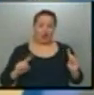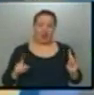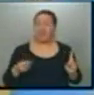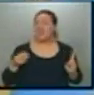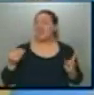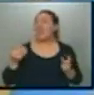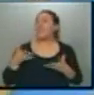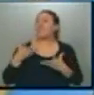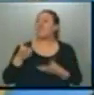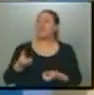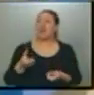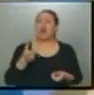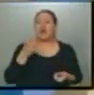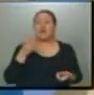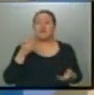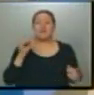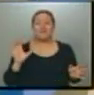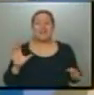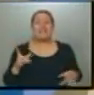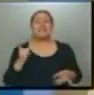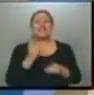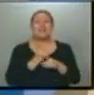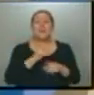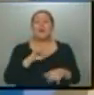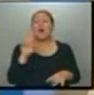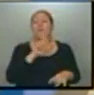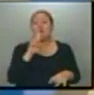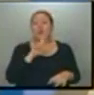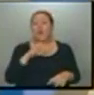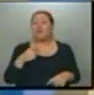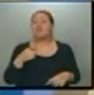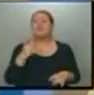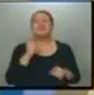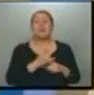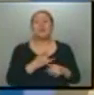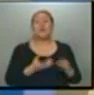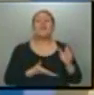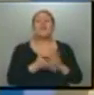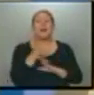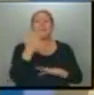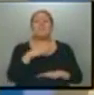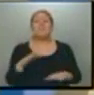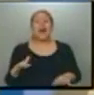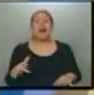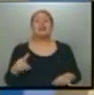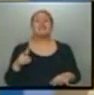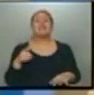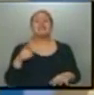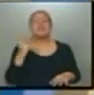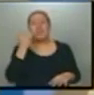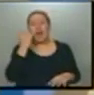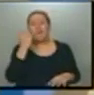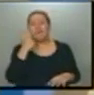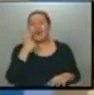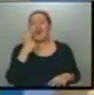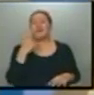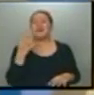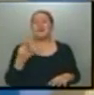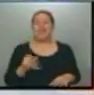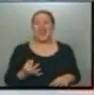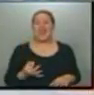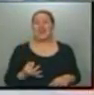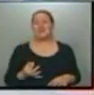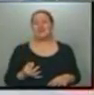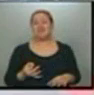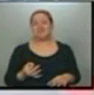que los hombres casados están probados. Y los miran más. Vos viste que cuando van a las plazas con los chicos, yo los miran más, porque ya están probados que son maridos. Mira vos,